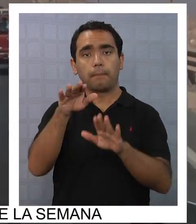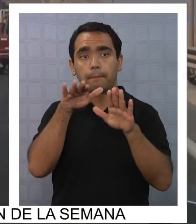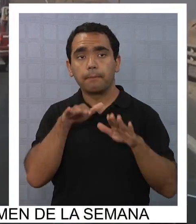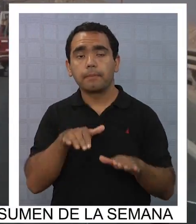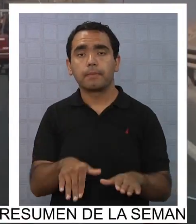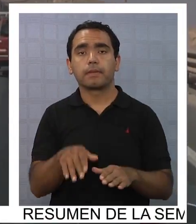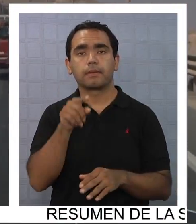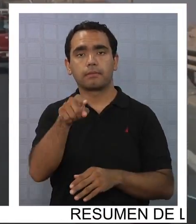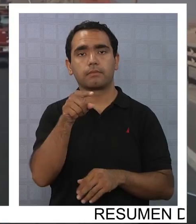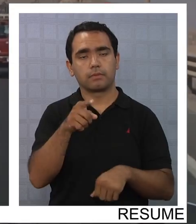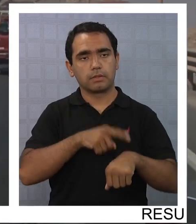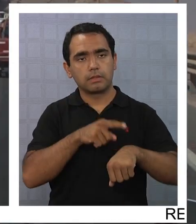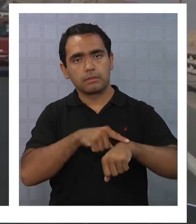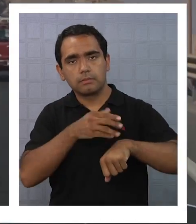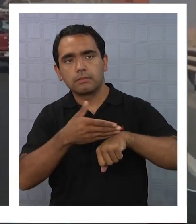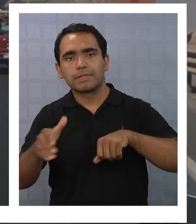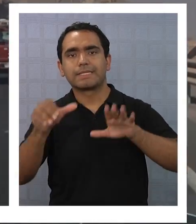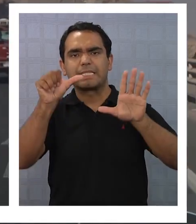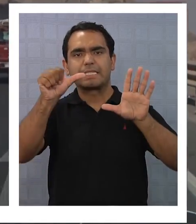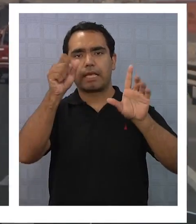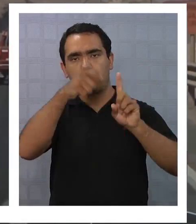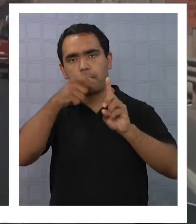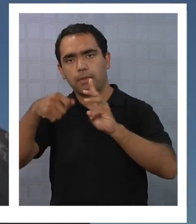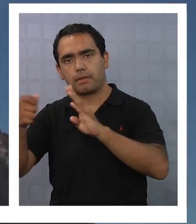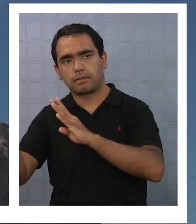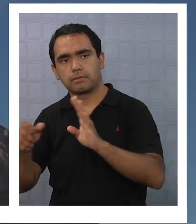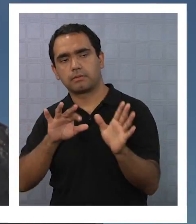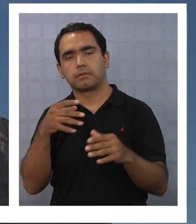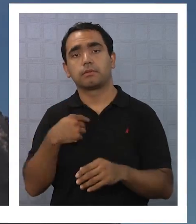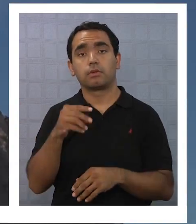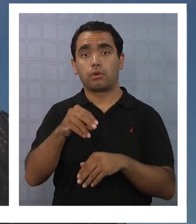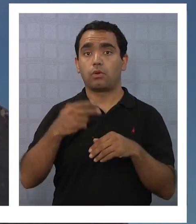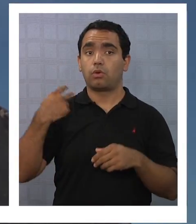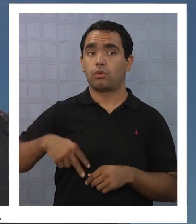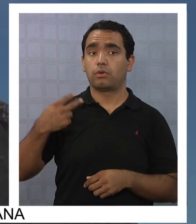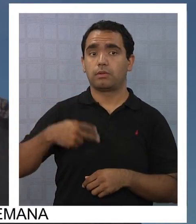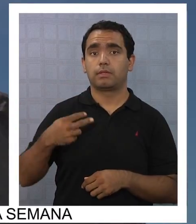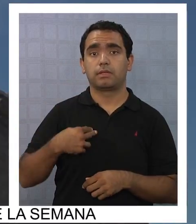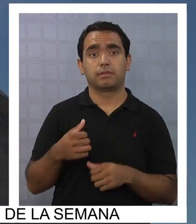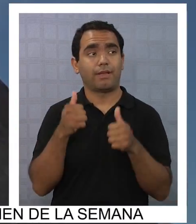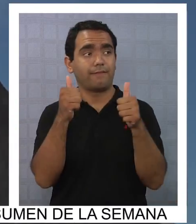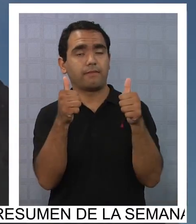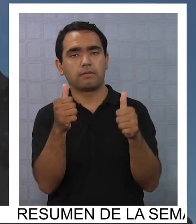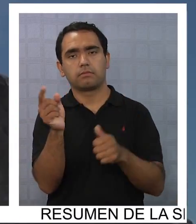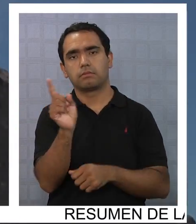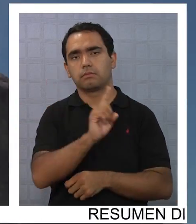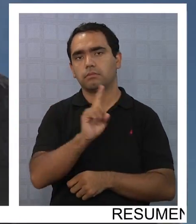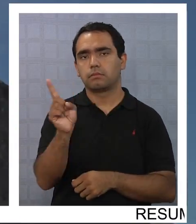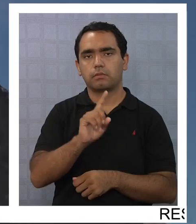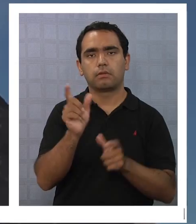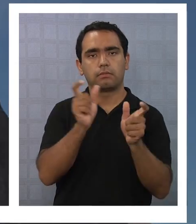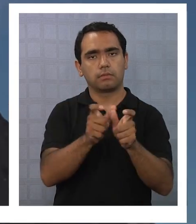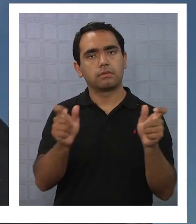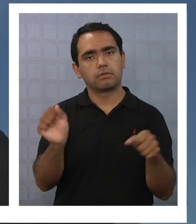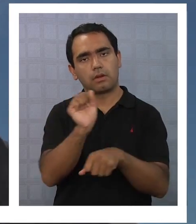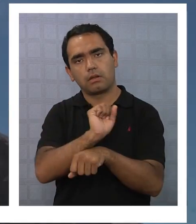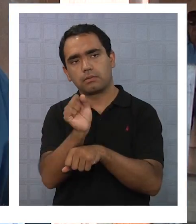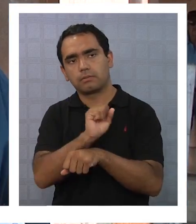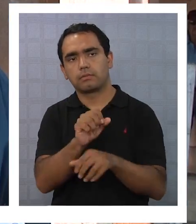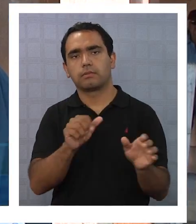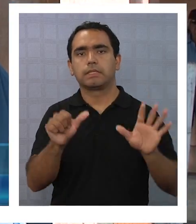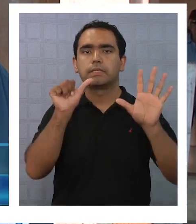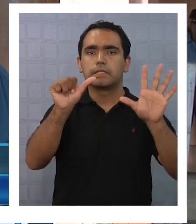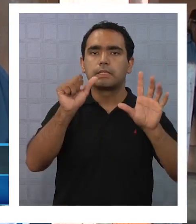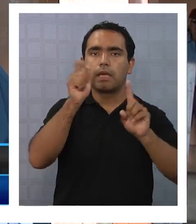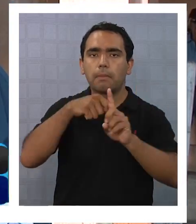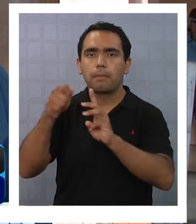mismos que se extenderán por más de 6 meses. Noticia que para nada fue bien vista por los conductores. 6 meses